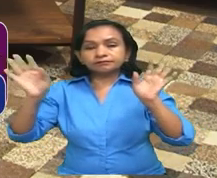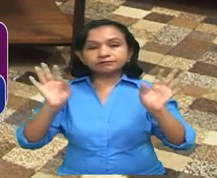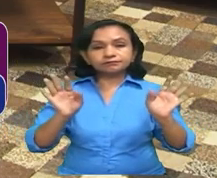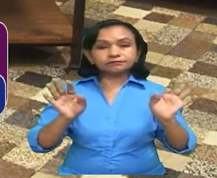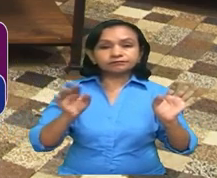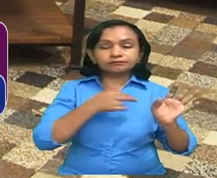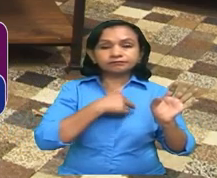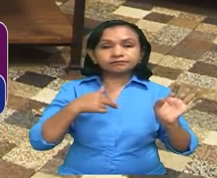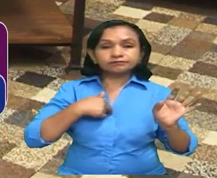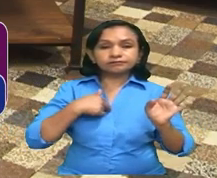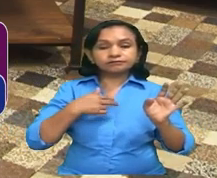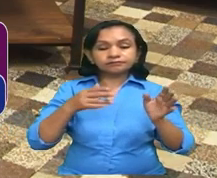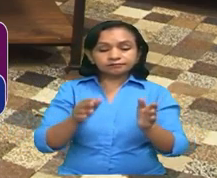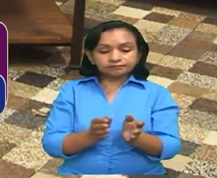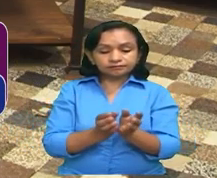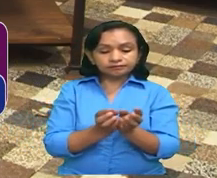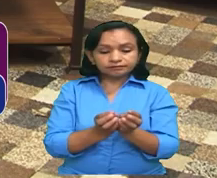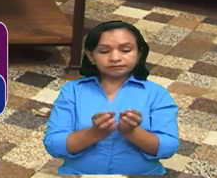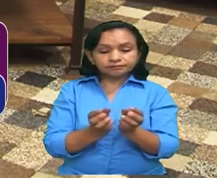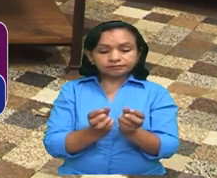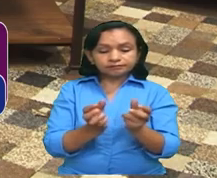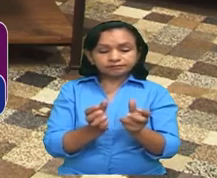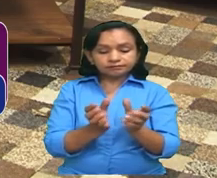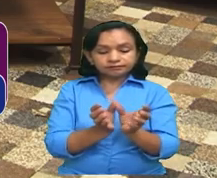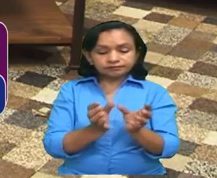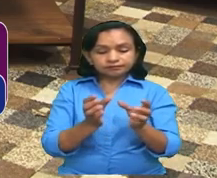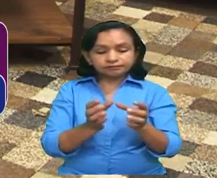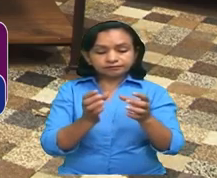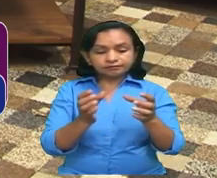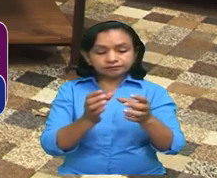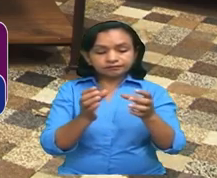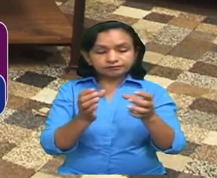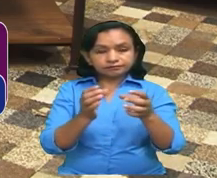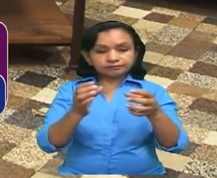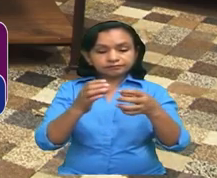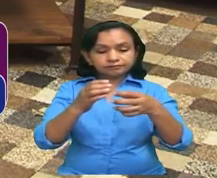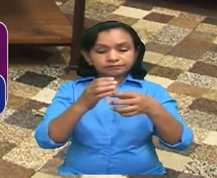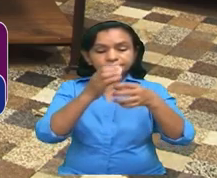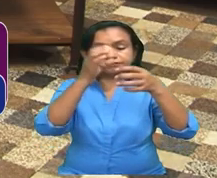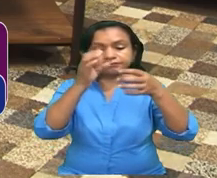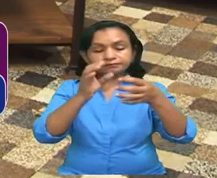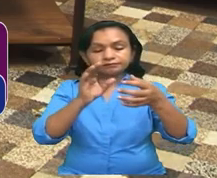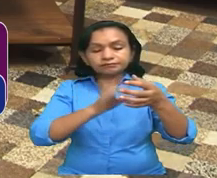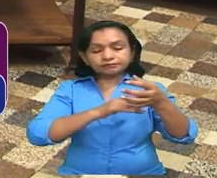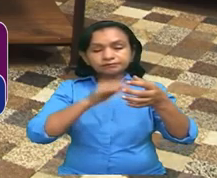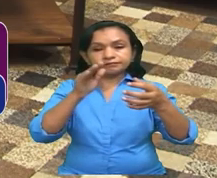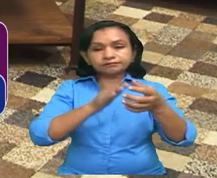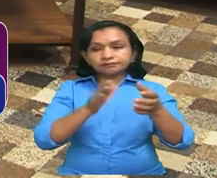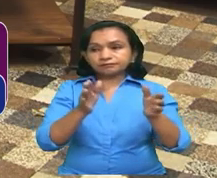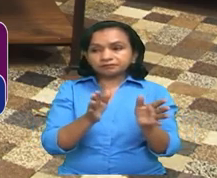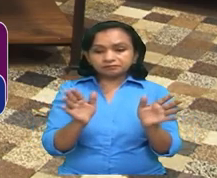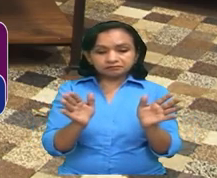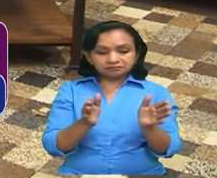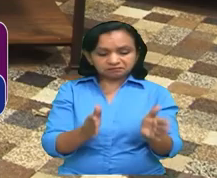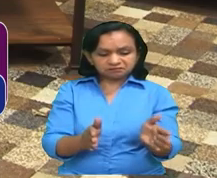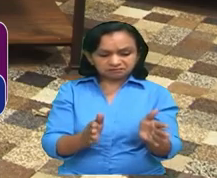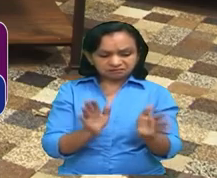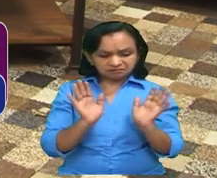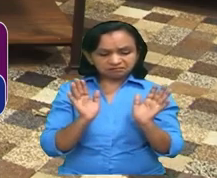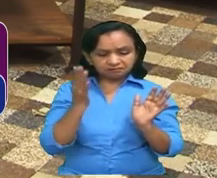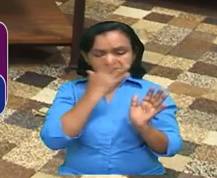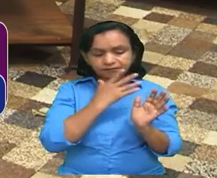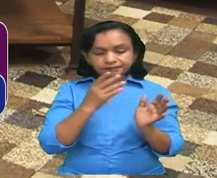por ejemplo, en el caso de las hamacas, el telar, cómo tejen las hamacas los empresarios, cómo se hace para obtener el producto